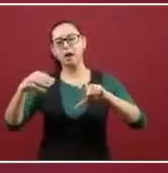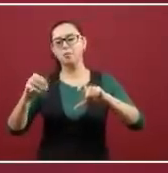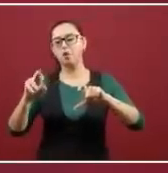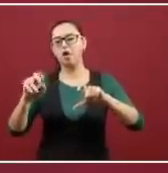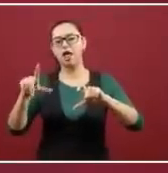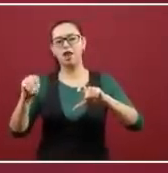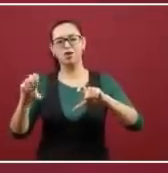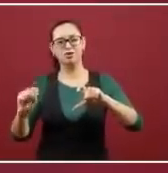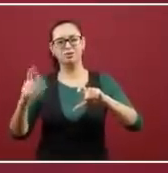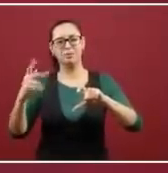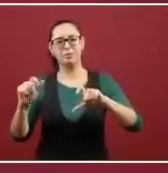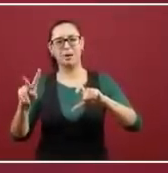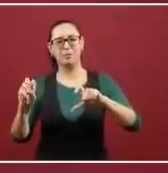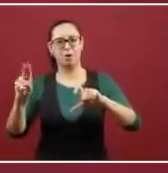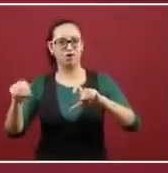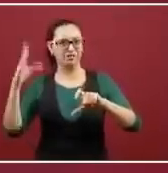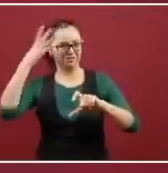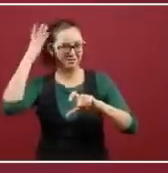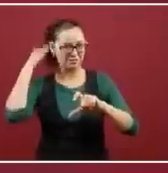Imagínense,